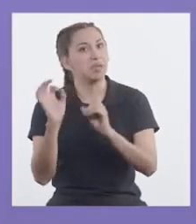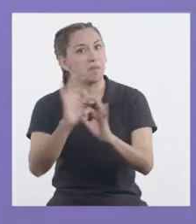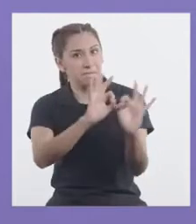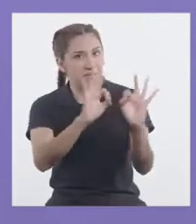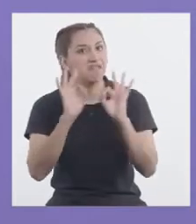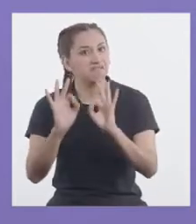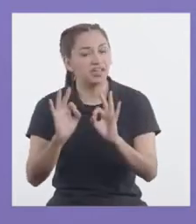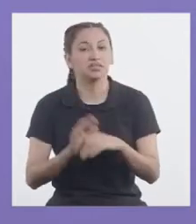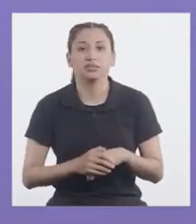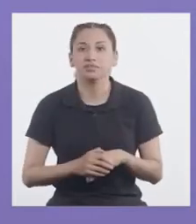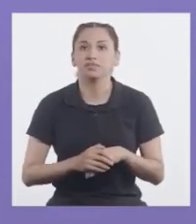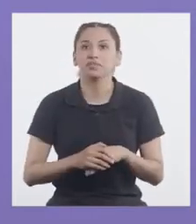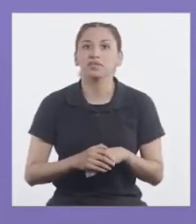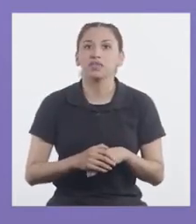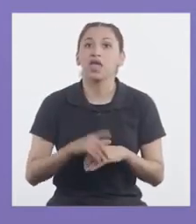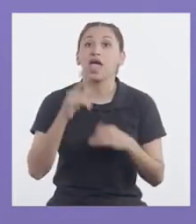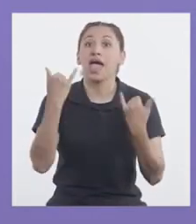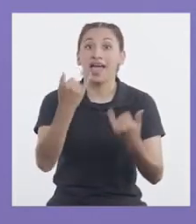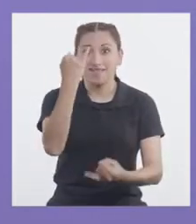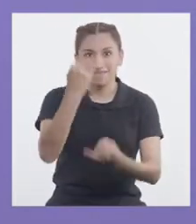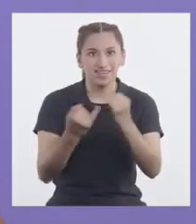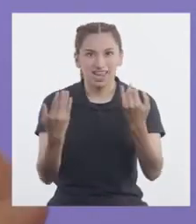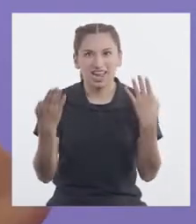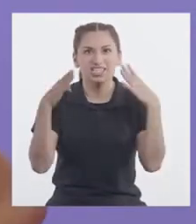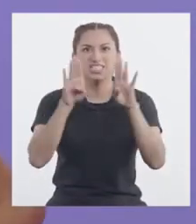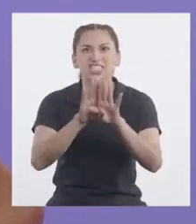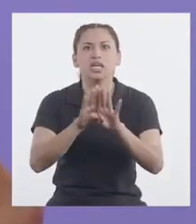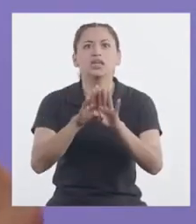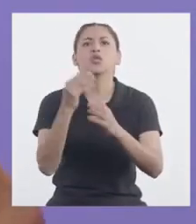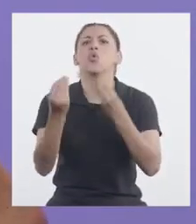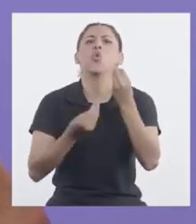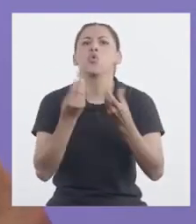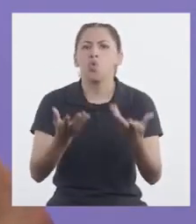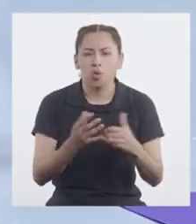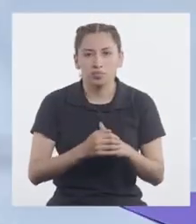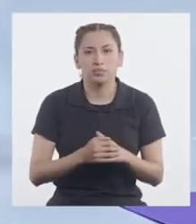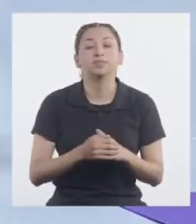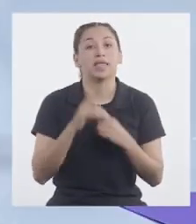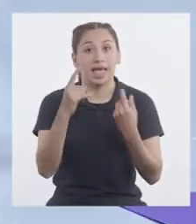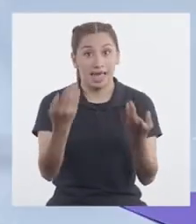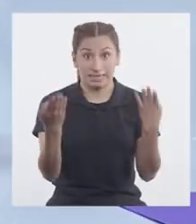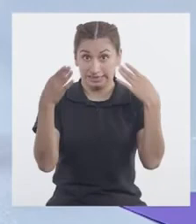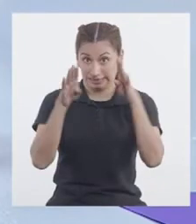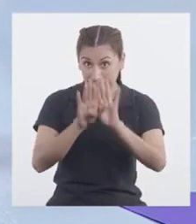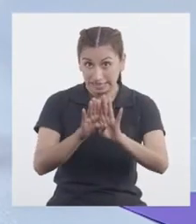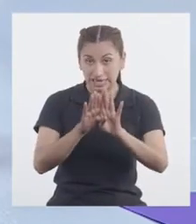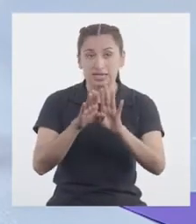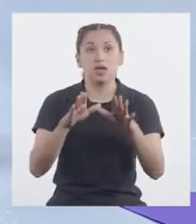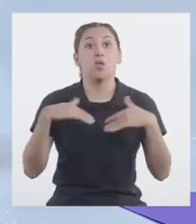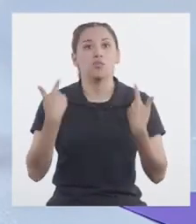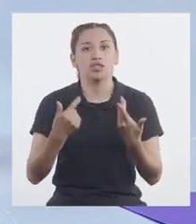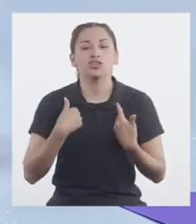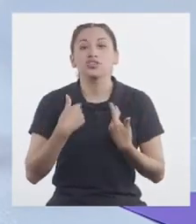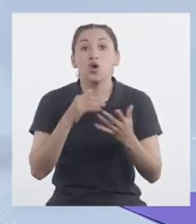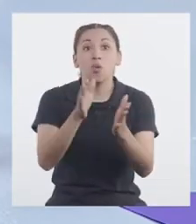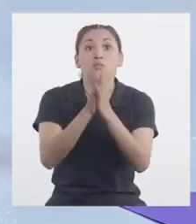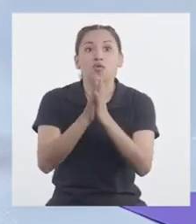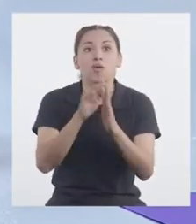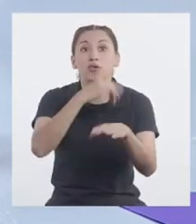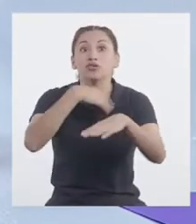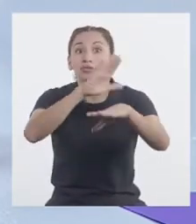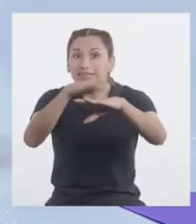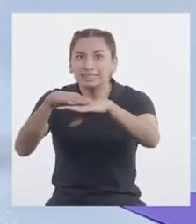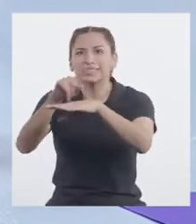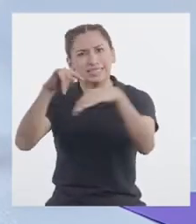perfecto. ¡Genial! Y para el bloque de cierre, ¿qué haríamos? Para el cierre puedo animar a que